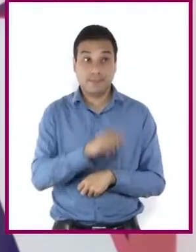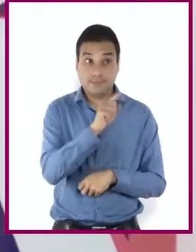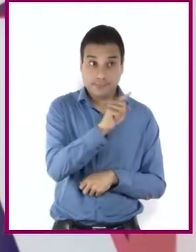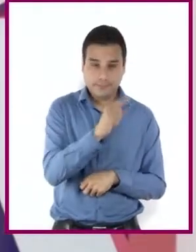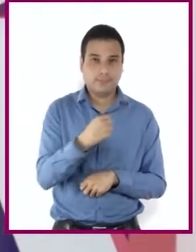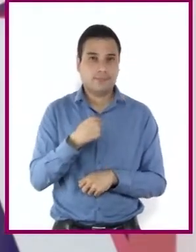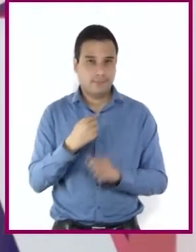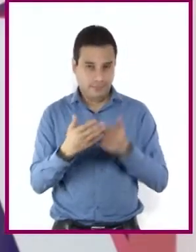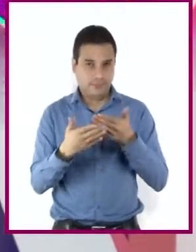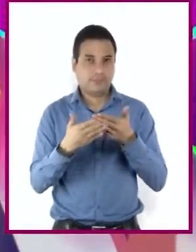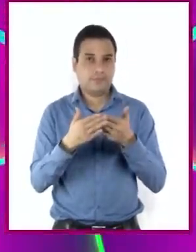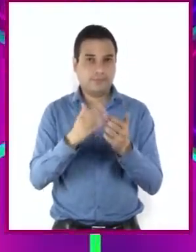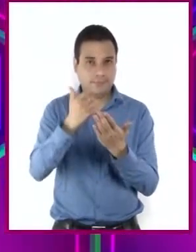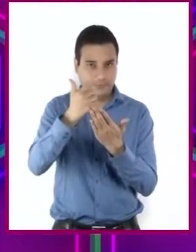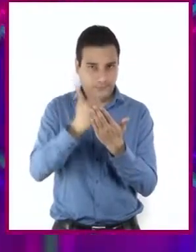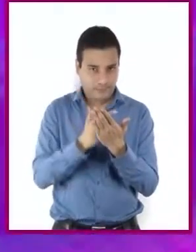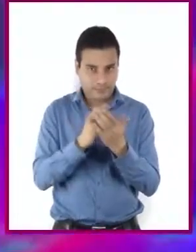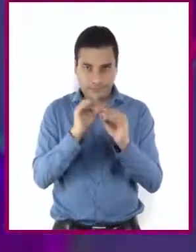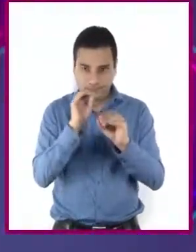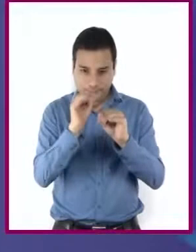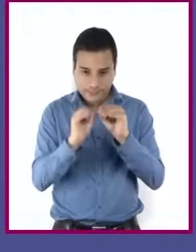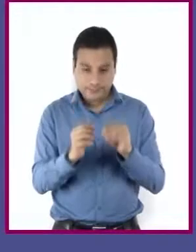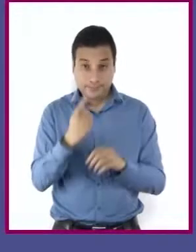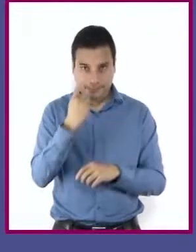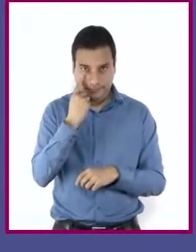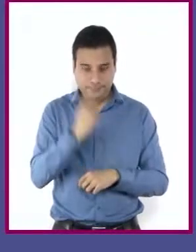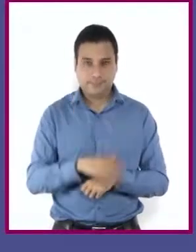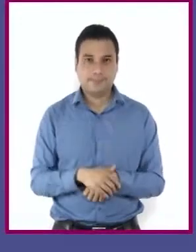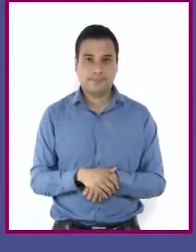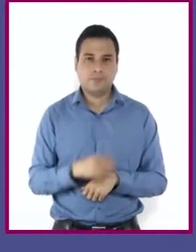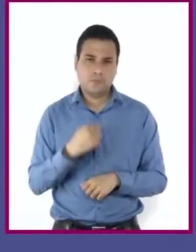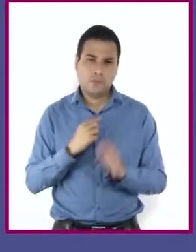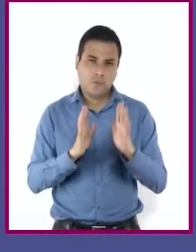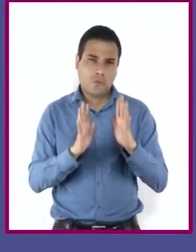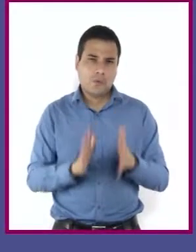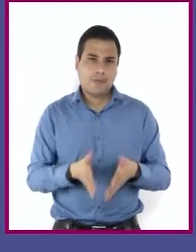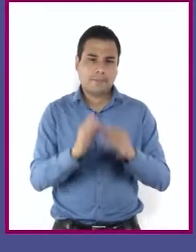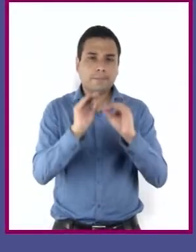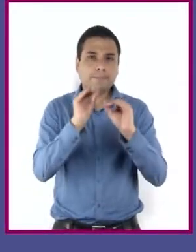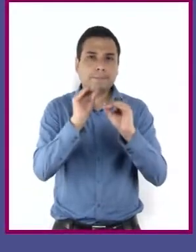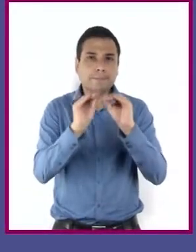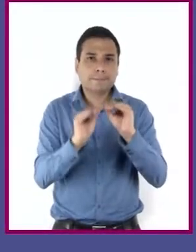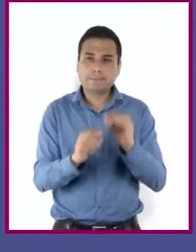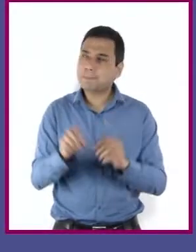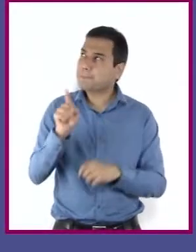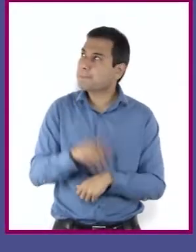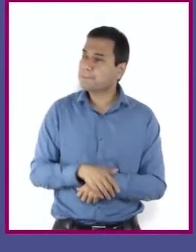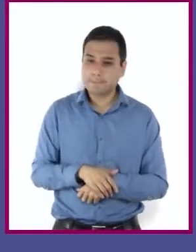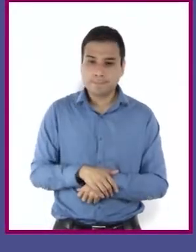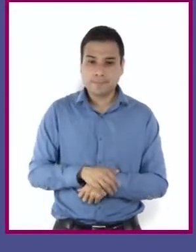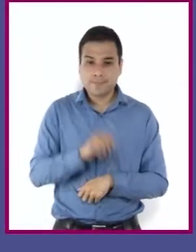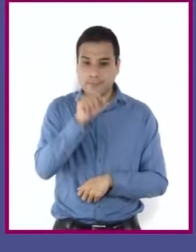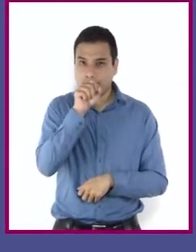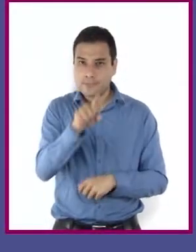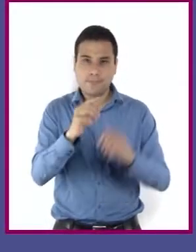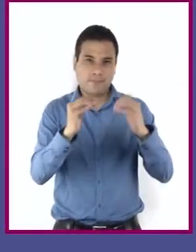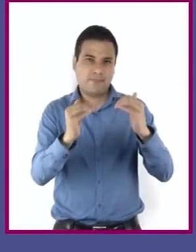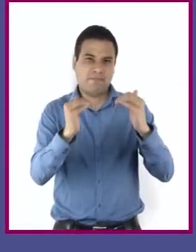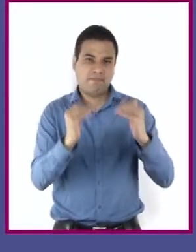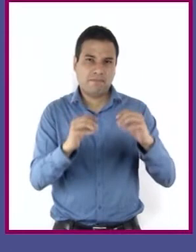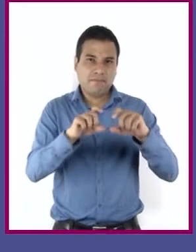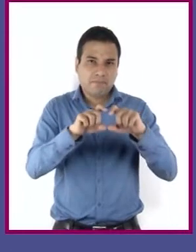elaboraremos la siguiente lista de cotejo. Hemos incluido también una sección de reflexión. En ella se puede